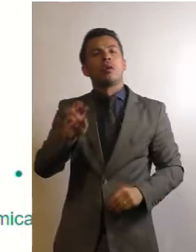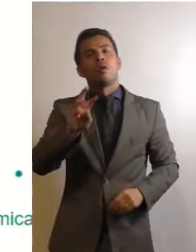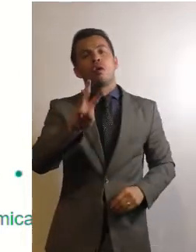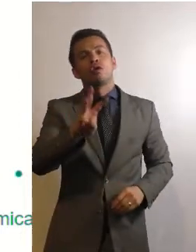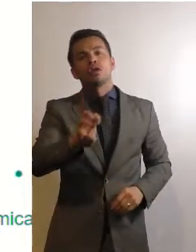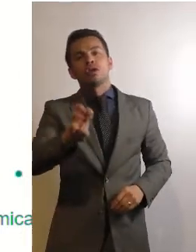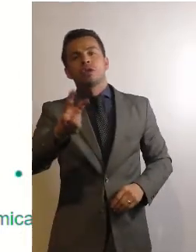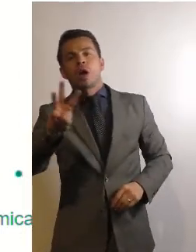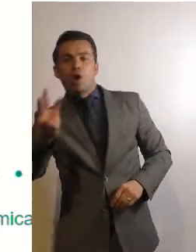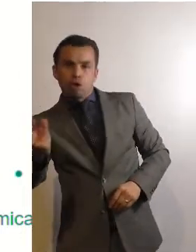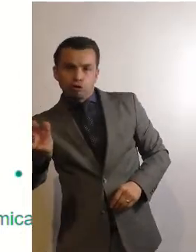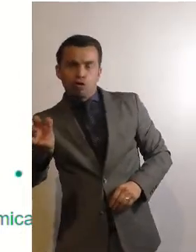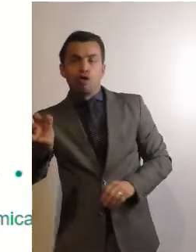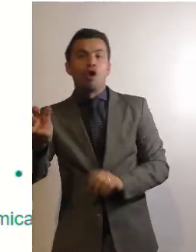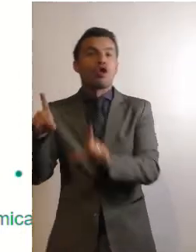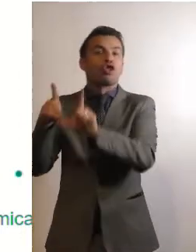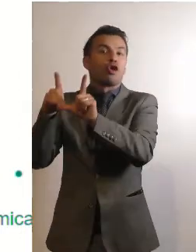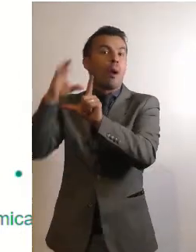formándose en doctorado,